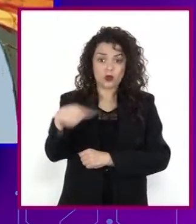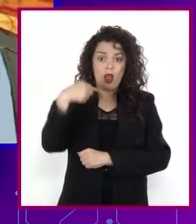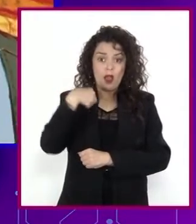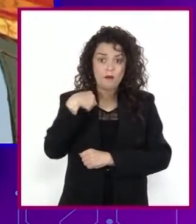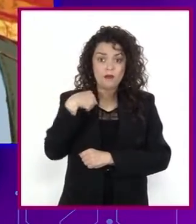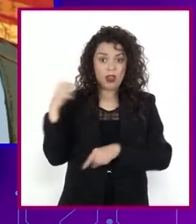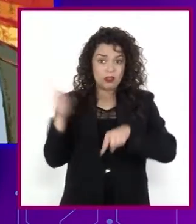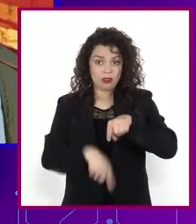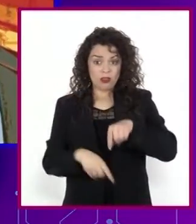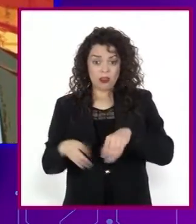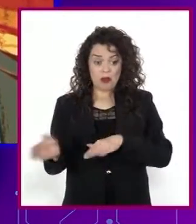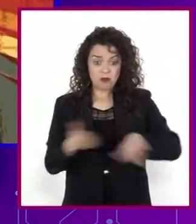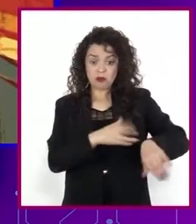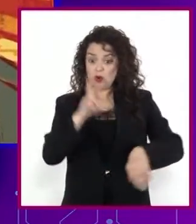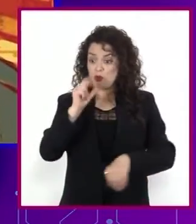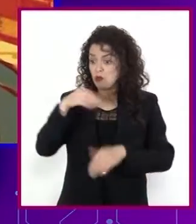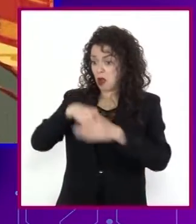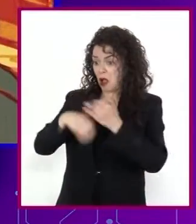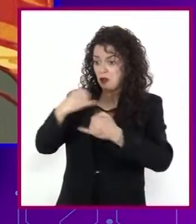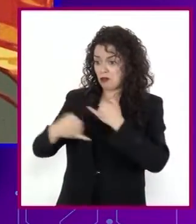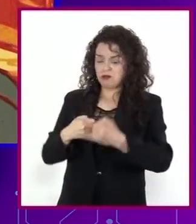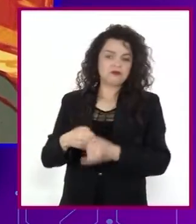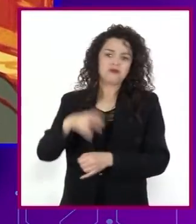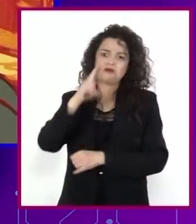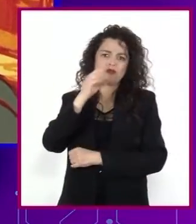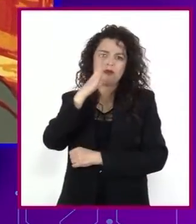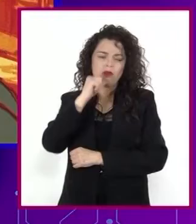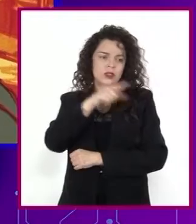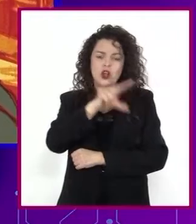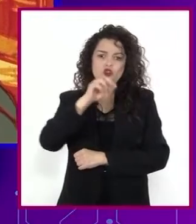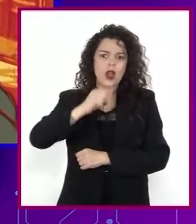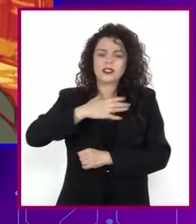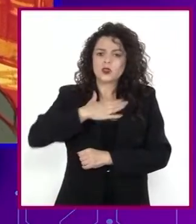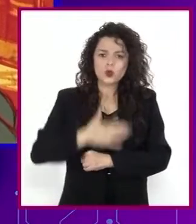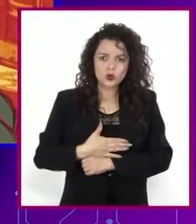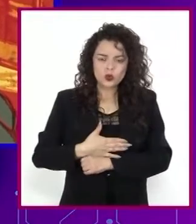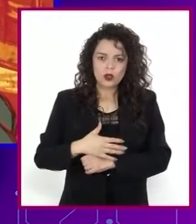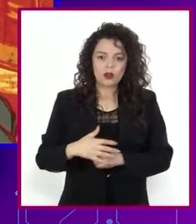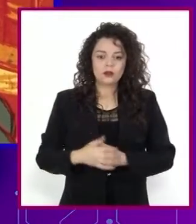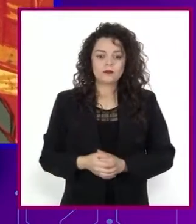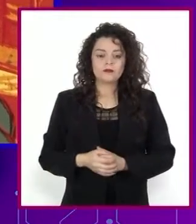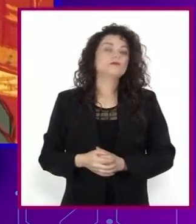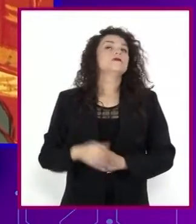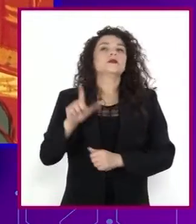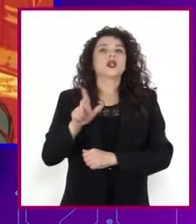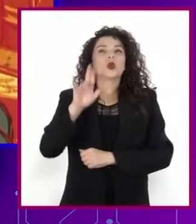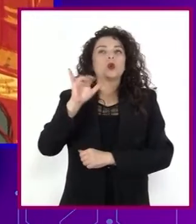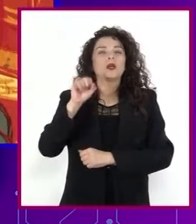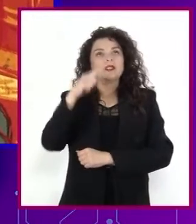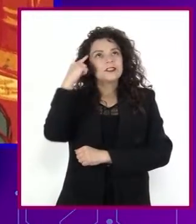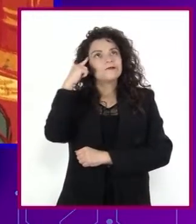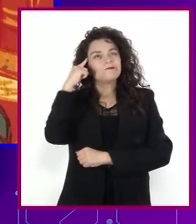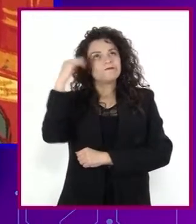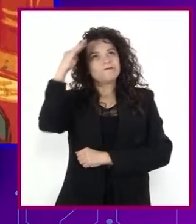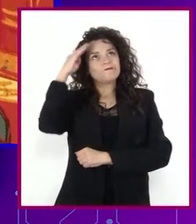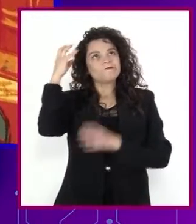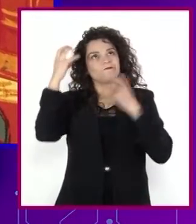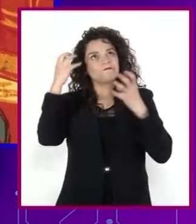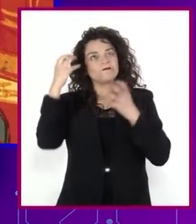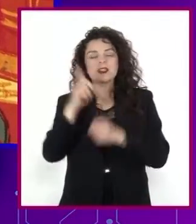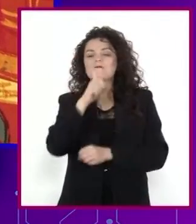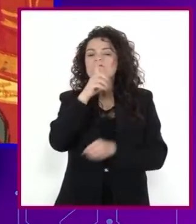Sería una injusticia. Después de pensarlo un poco, Luis le dijo en secreto al profesor que la dejara